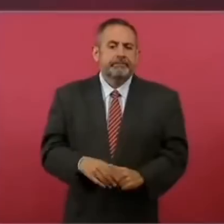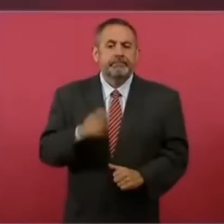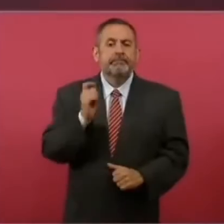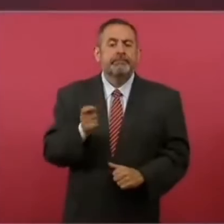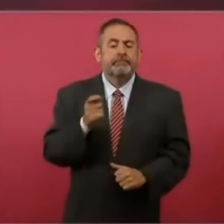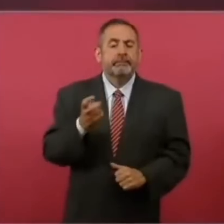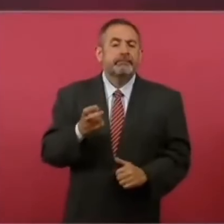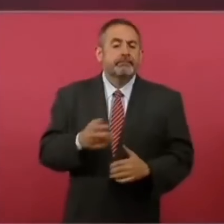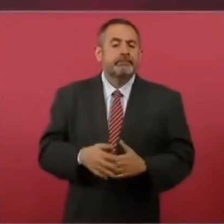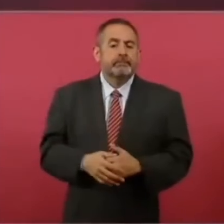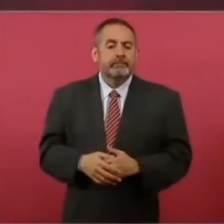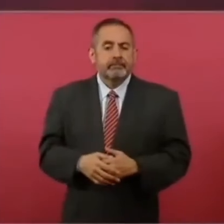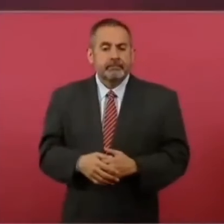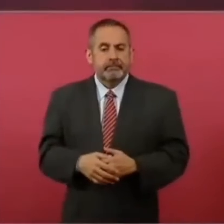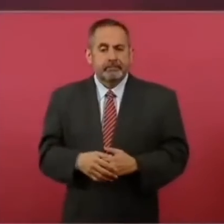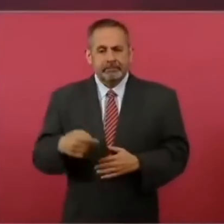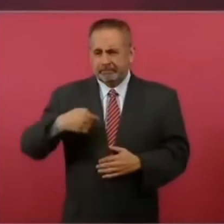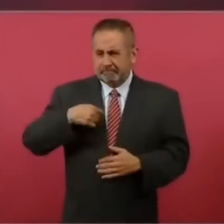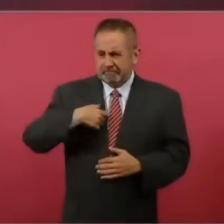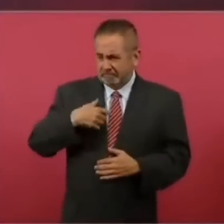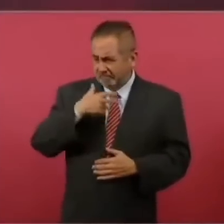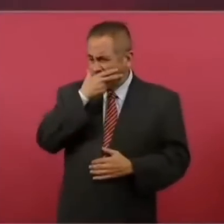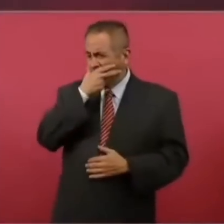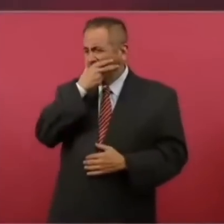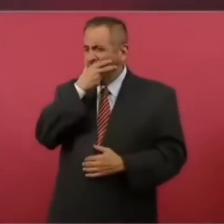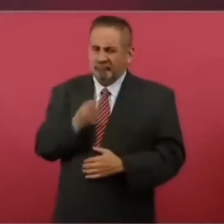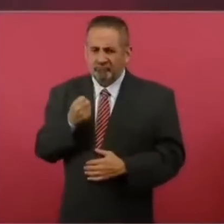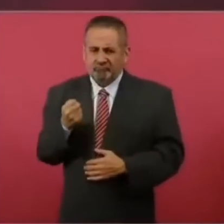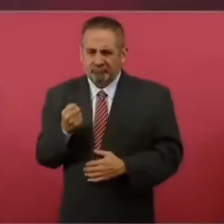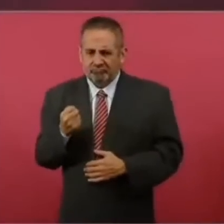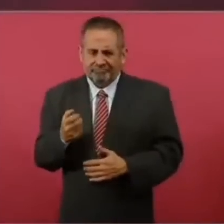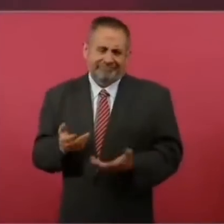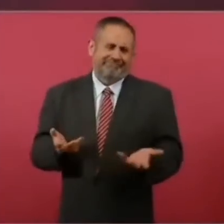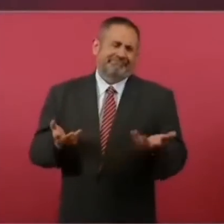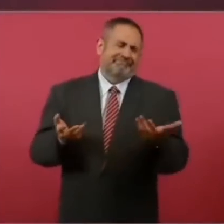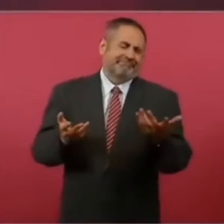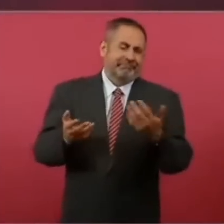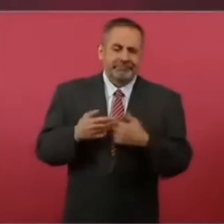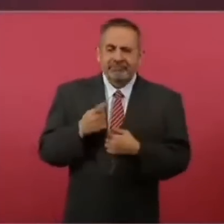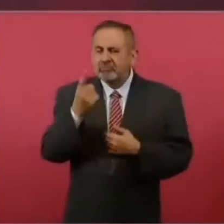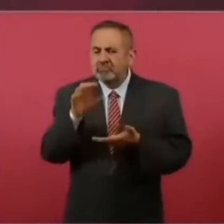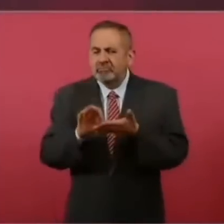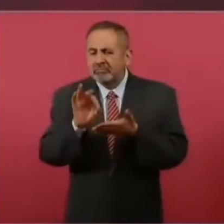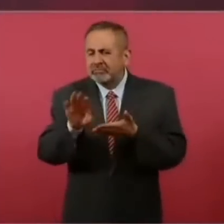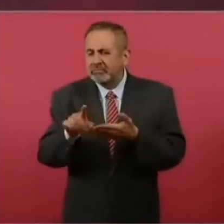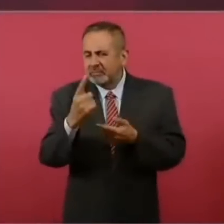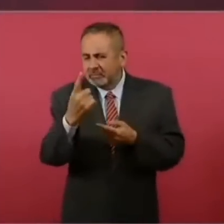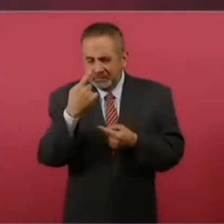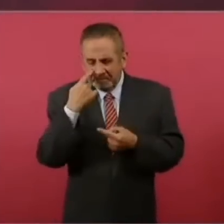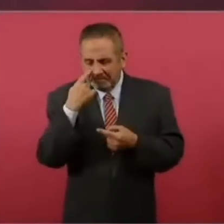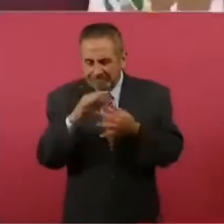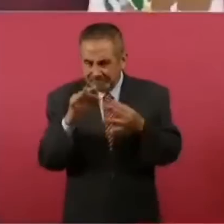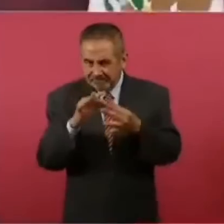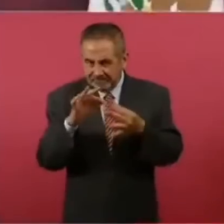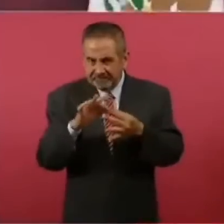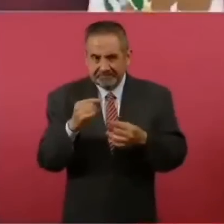Entonces, ¿qué machismo puede haber? Solo les voy a dar un dato, uno.